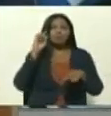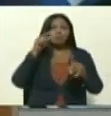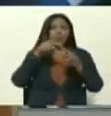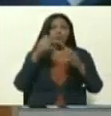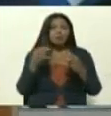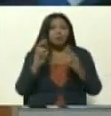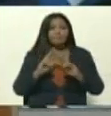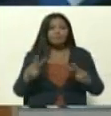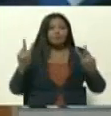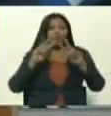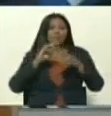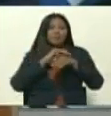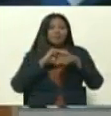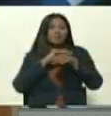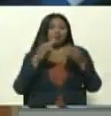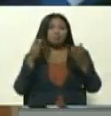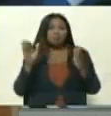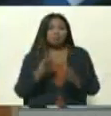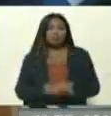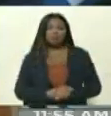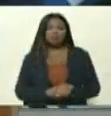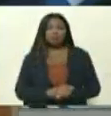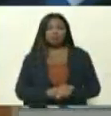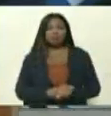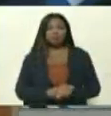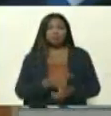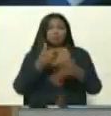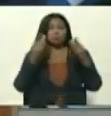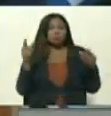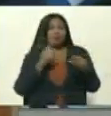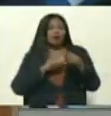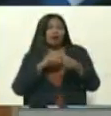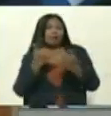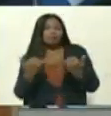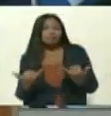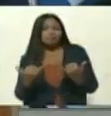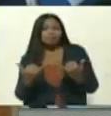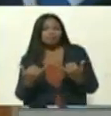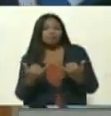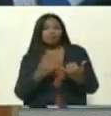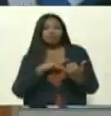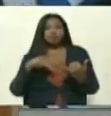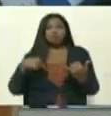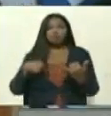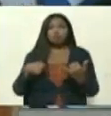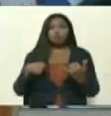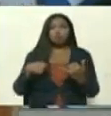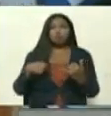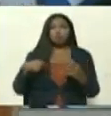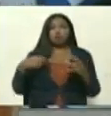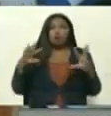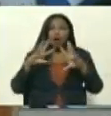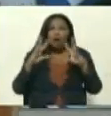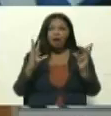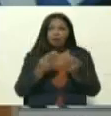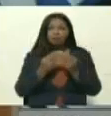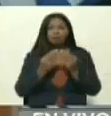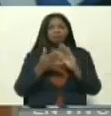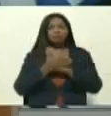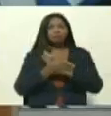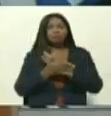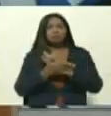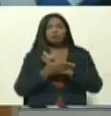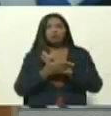valores del Ministerio Público en un largo periodo de tiempo que nosotros hemos resumido con